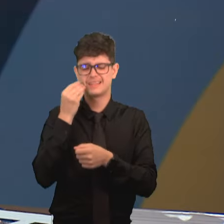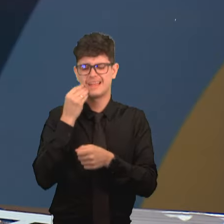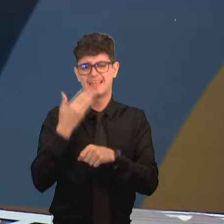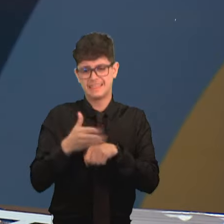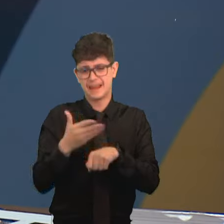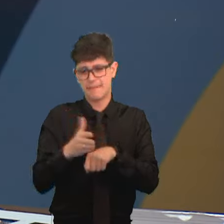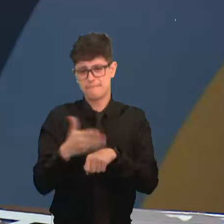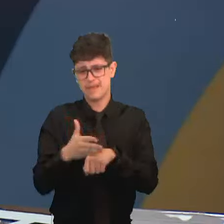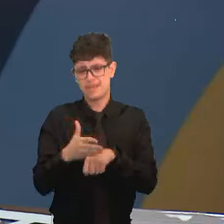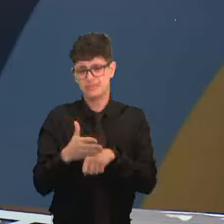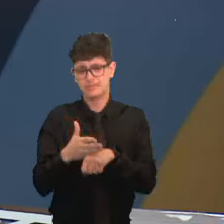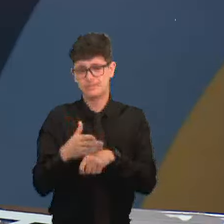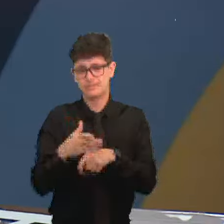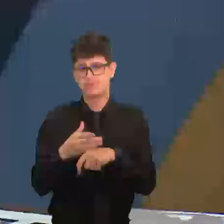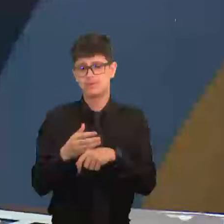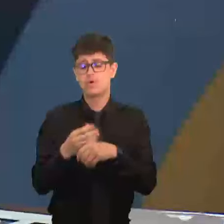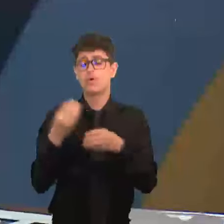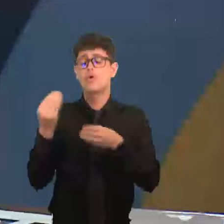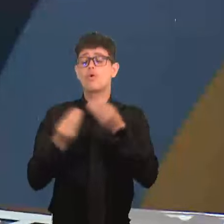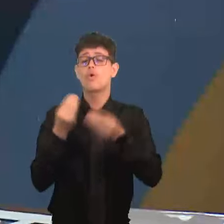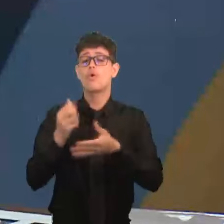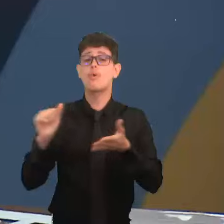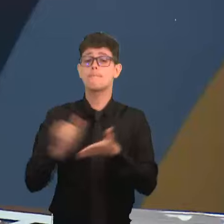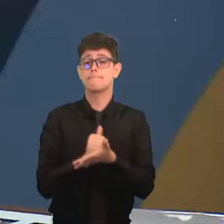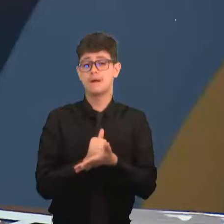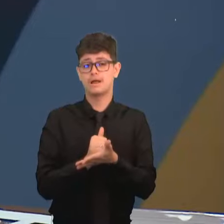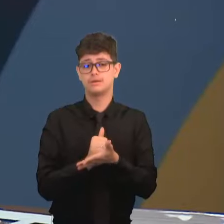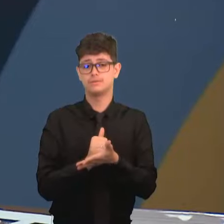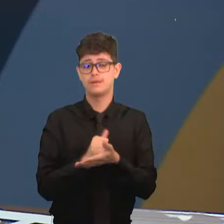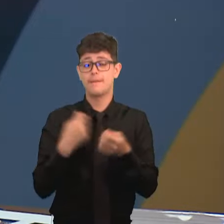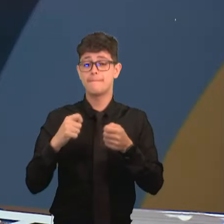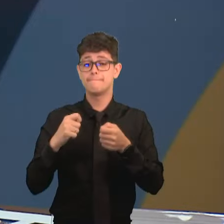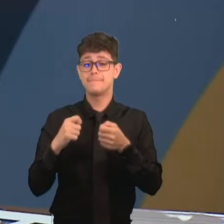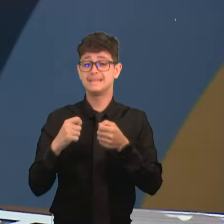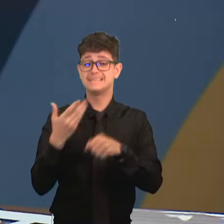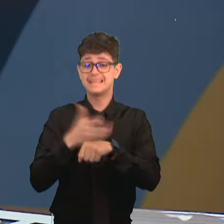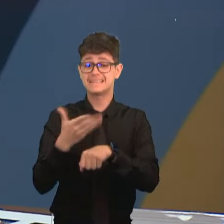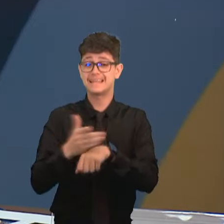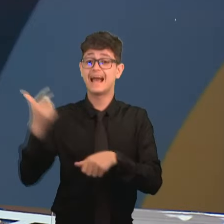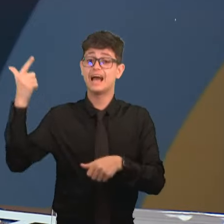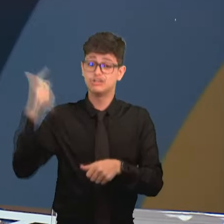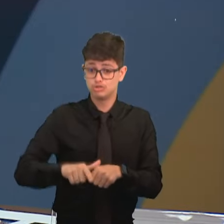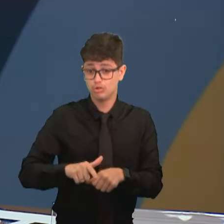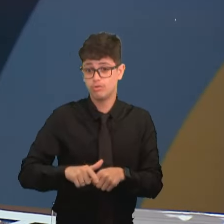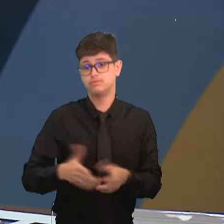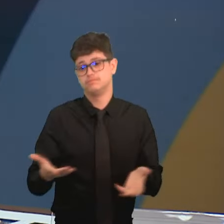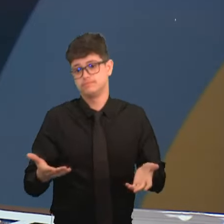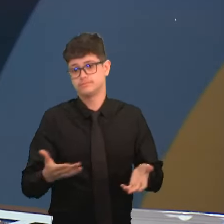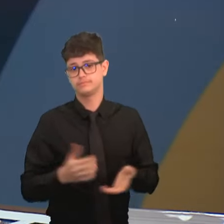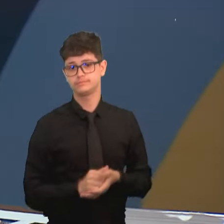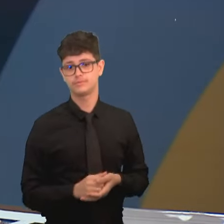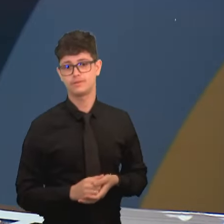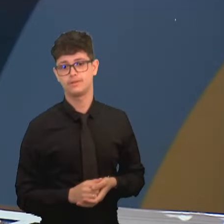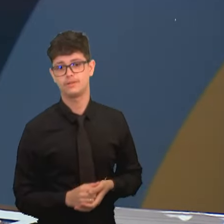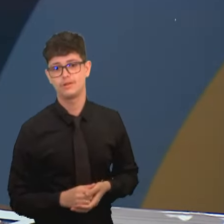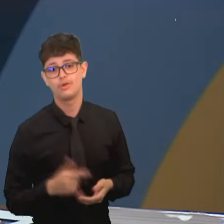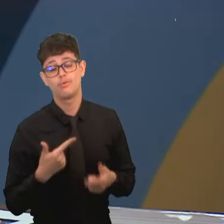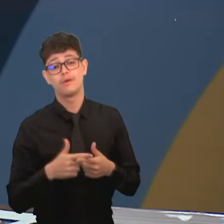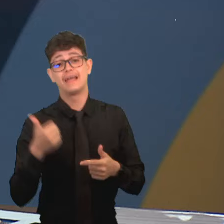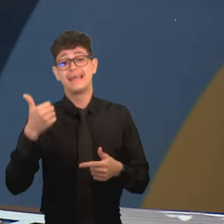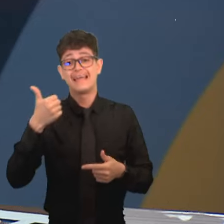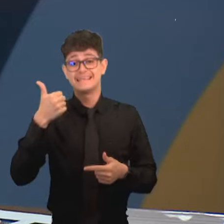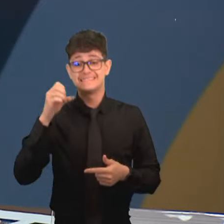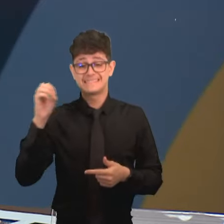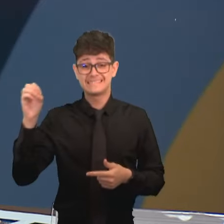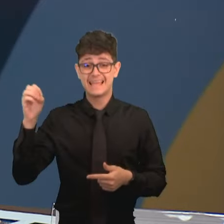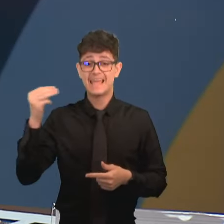La única manera que nosotros tenemos para hacer eso no eficiente es capacitar nuevamente el modelo. Entonces, cuando usted está hablando